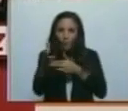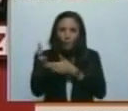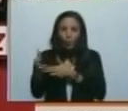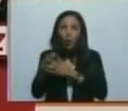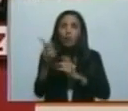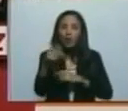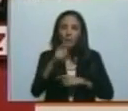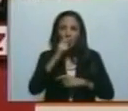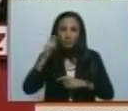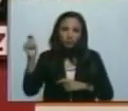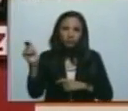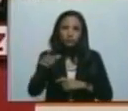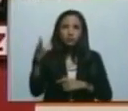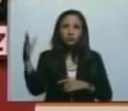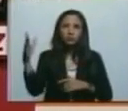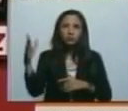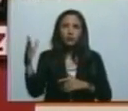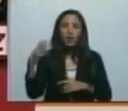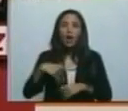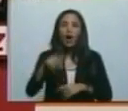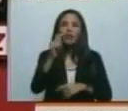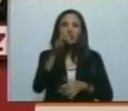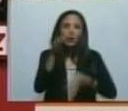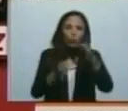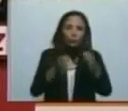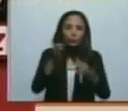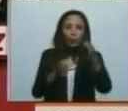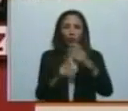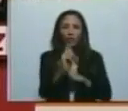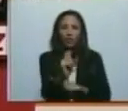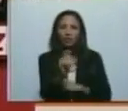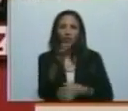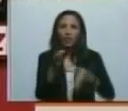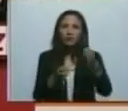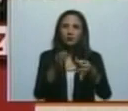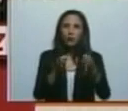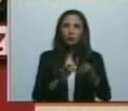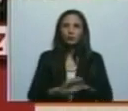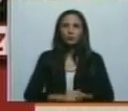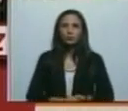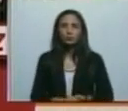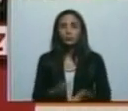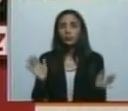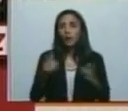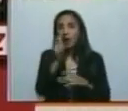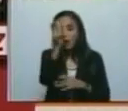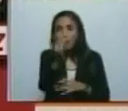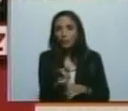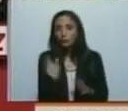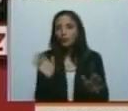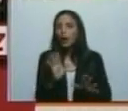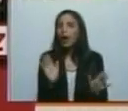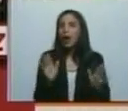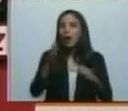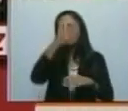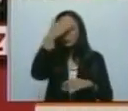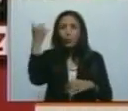granadas, al Tribunal Supremo de Justicia. Porque es que la gente quiere que se nos olviden algunas